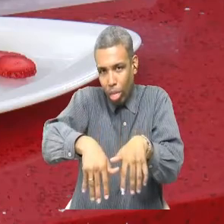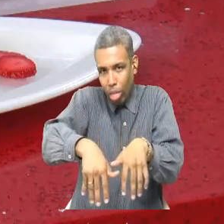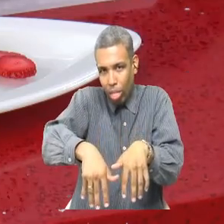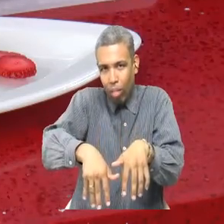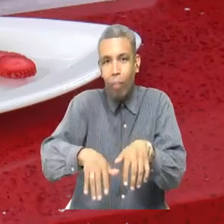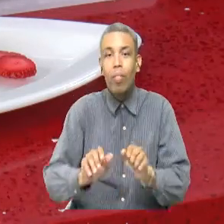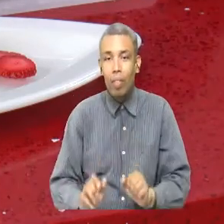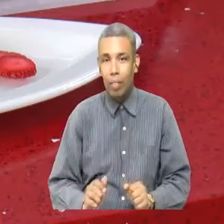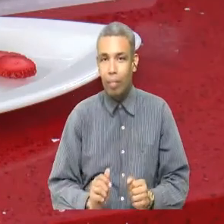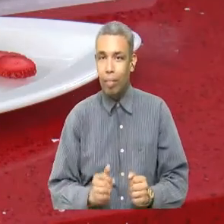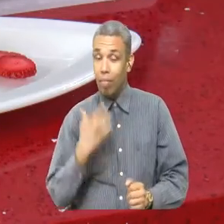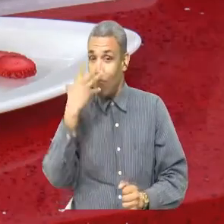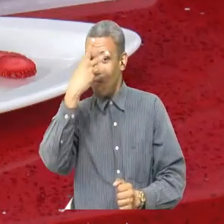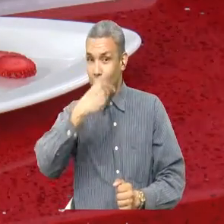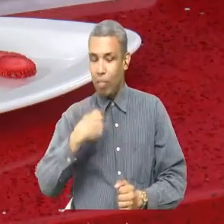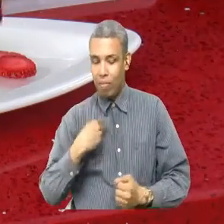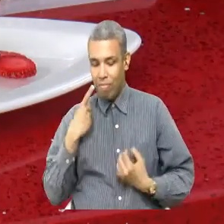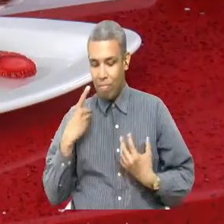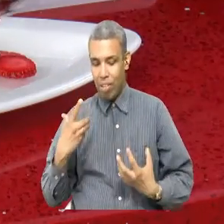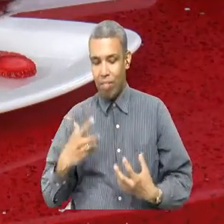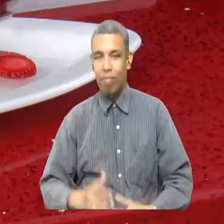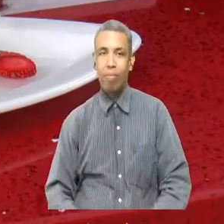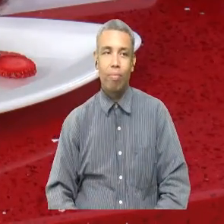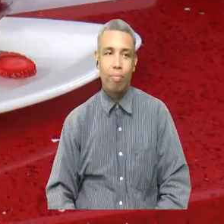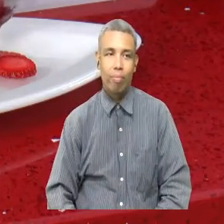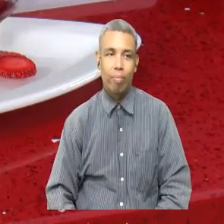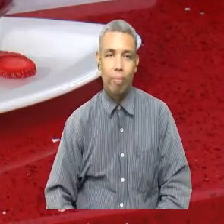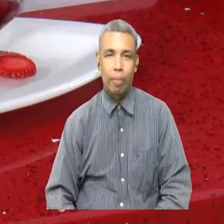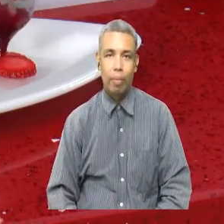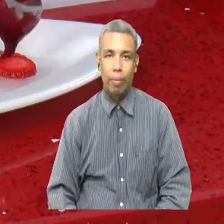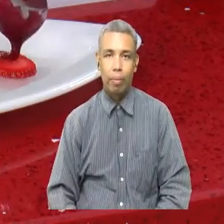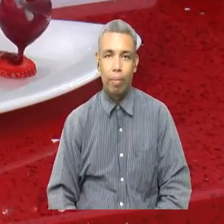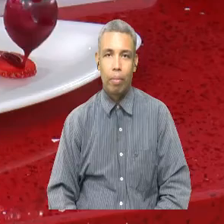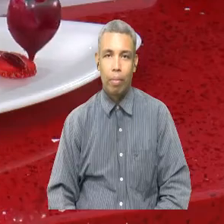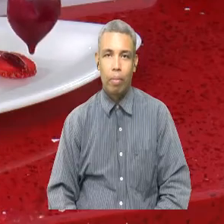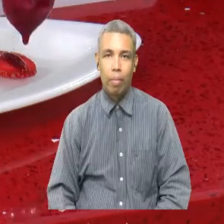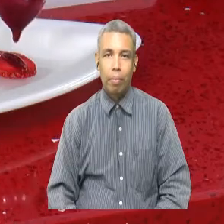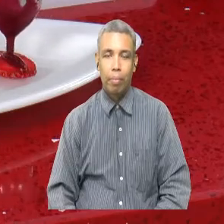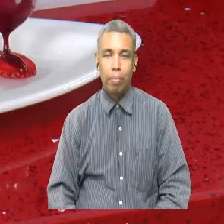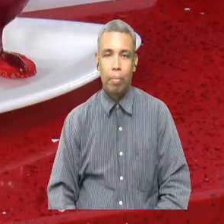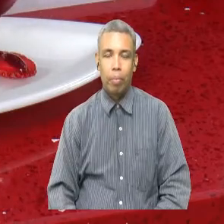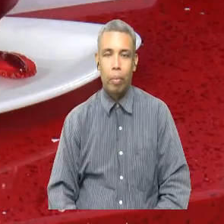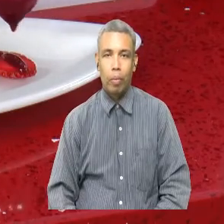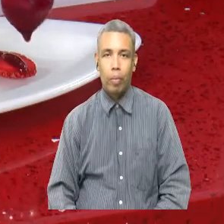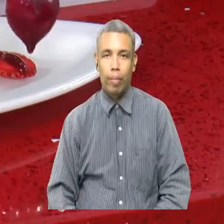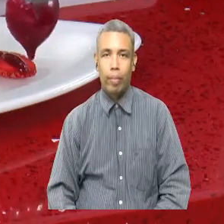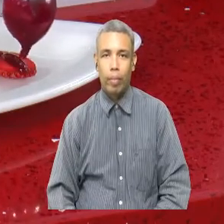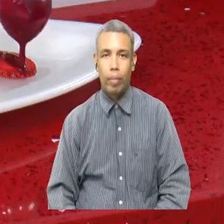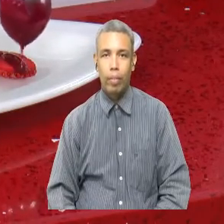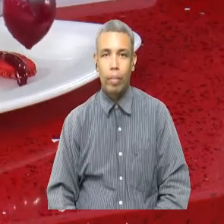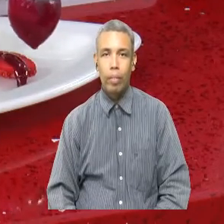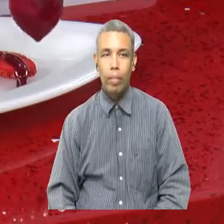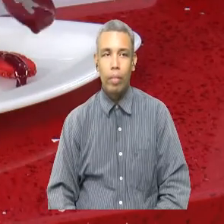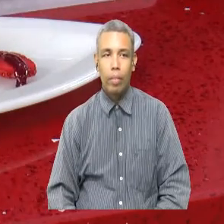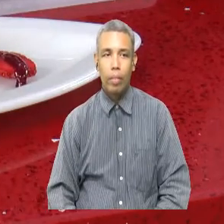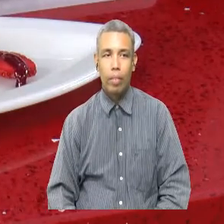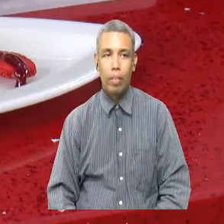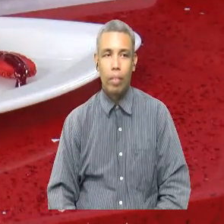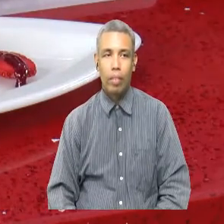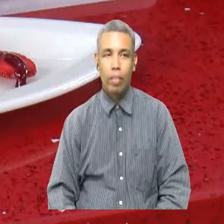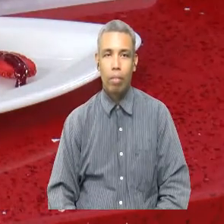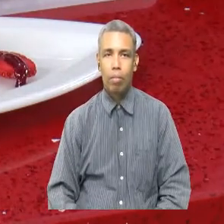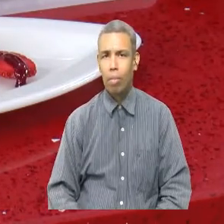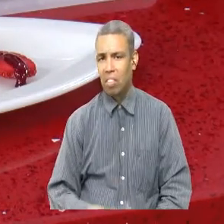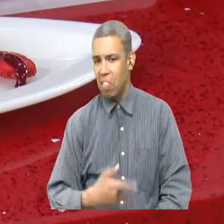Estamos aquí por este lado y por este otro vamos a hacerle aquí. Así está perfecto. Bueno, yo aquí dándomelas de super